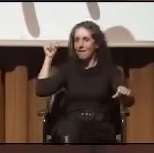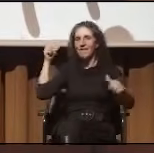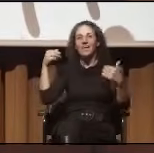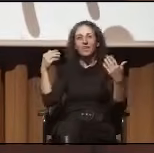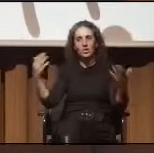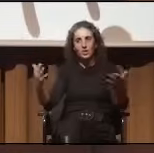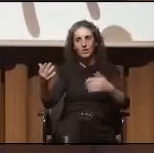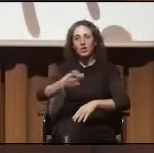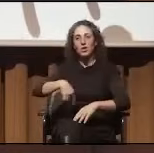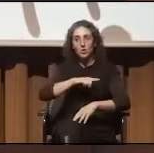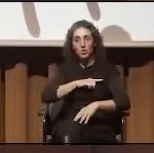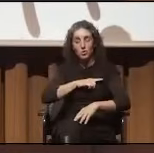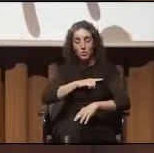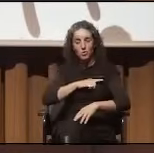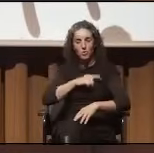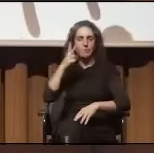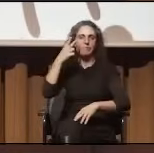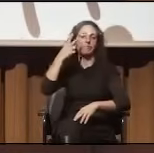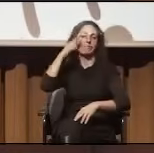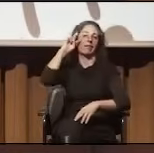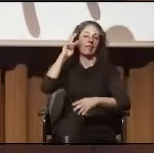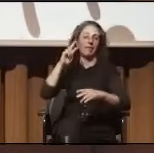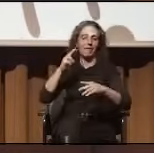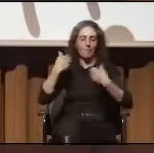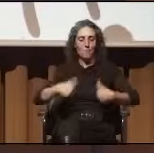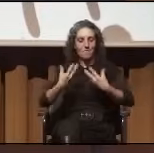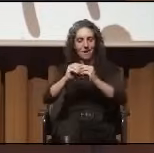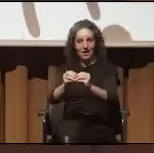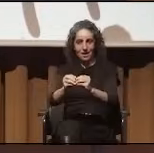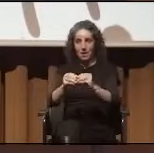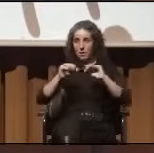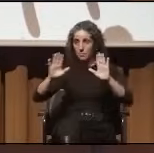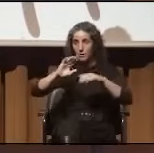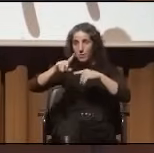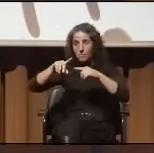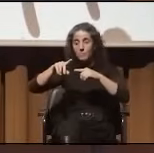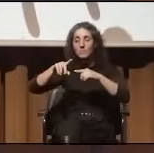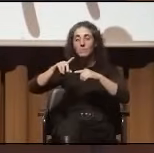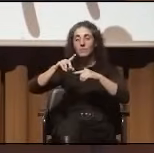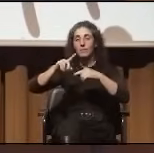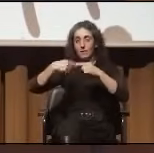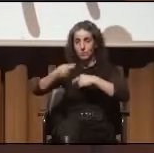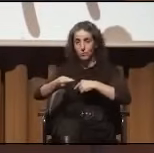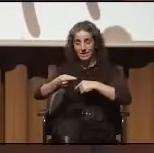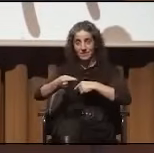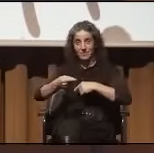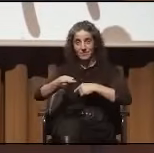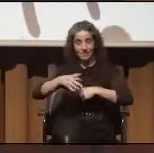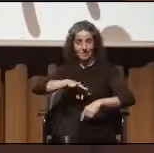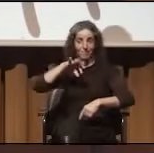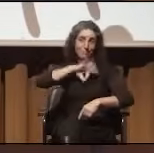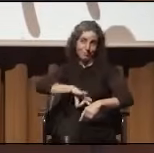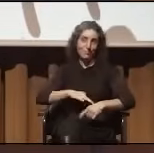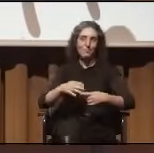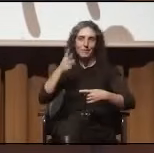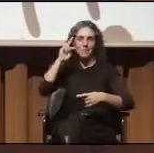en arreglar cosas del cuerpo, el bypass coronario, el trasplante de médula ósea, whatever. O sea, yo no estoy en contra, porque además a mí me han hecho